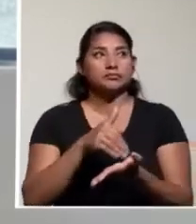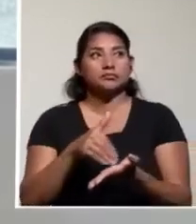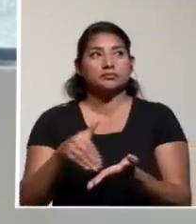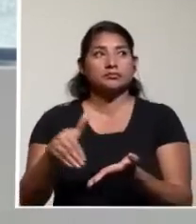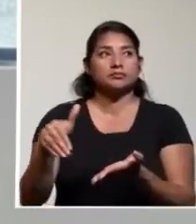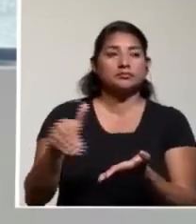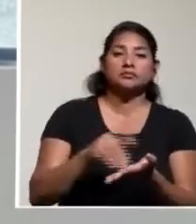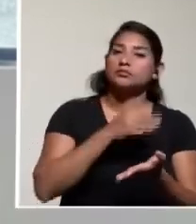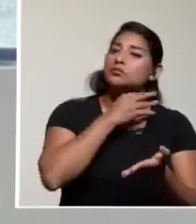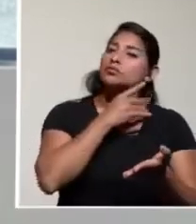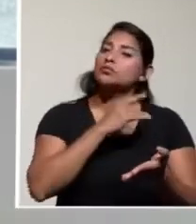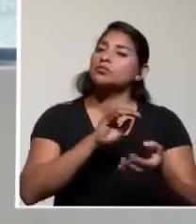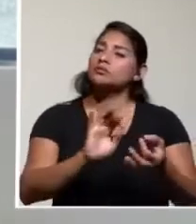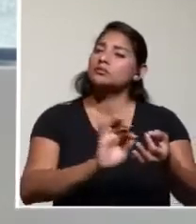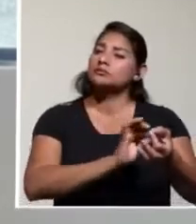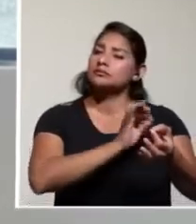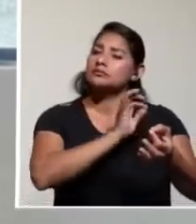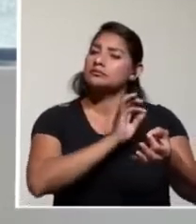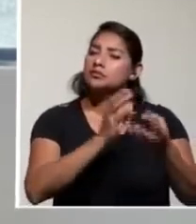Samasta